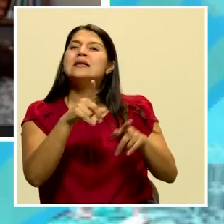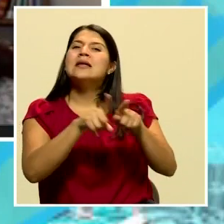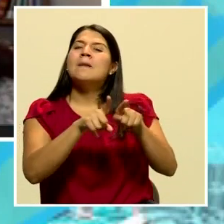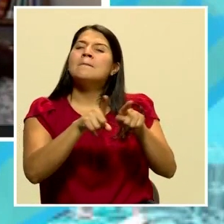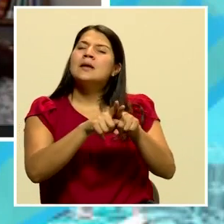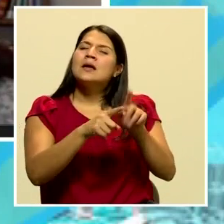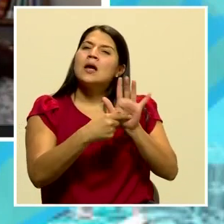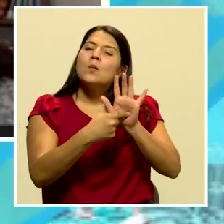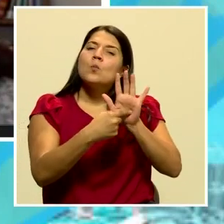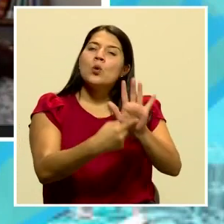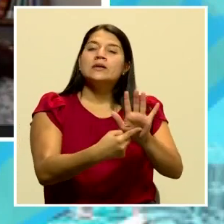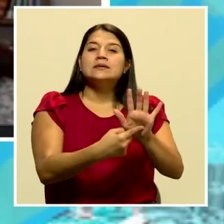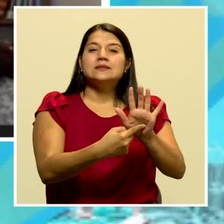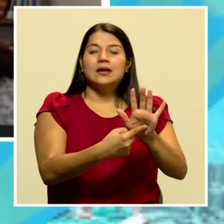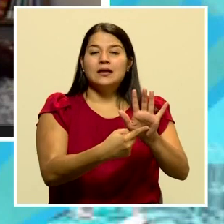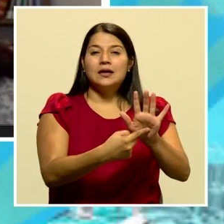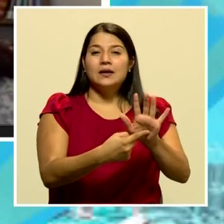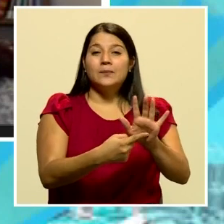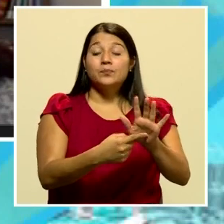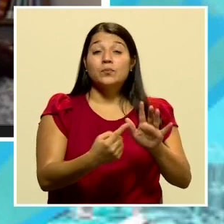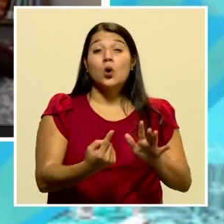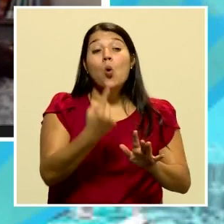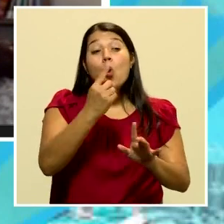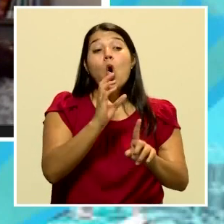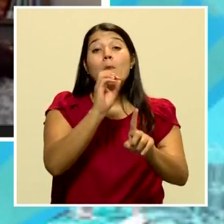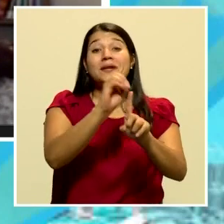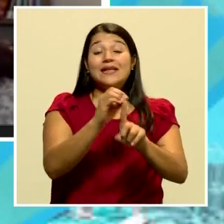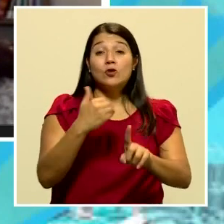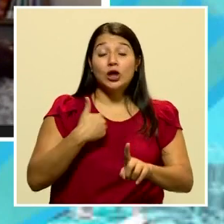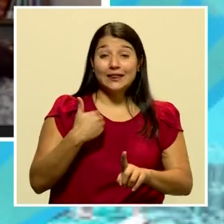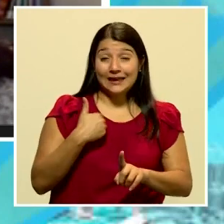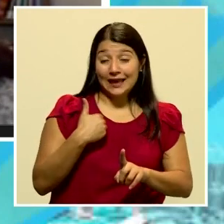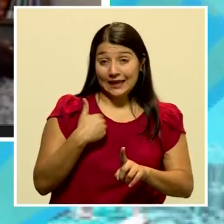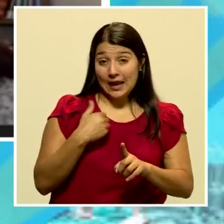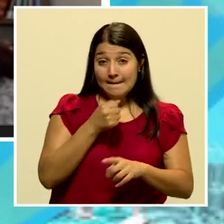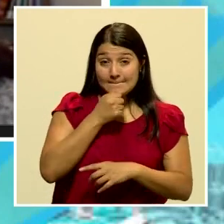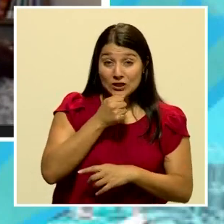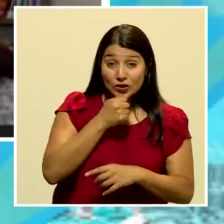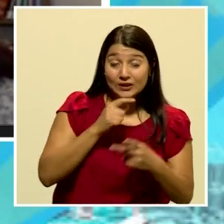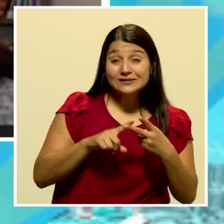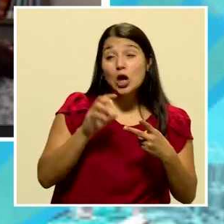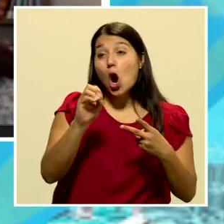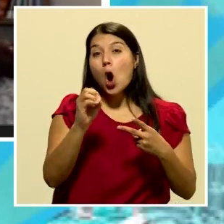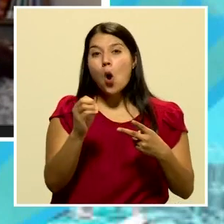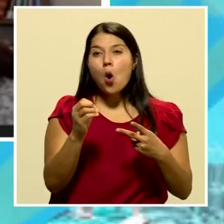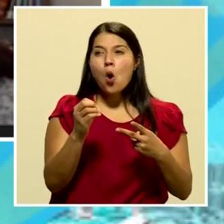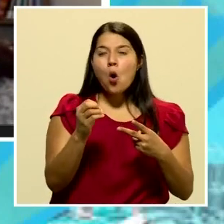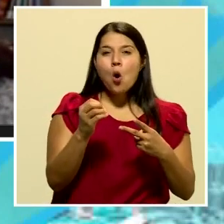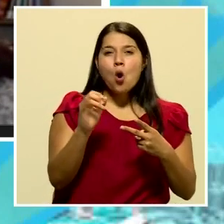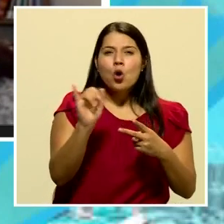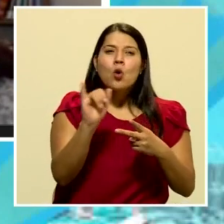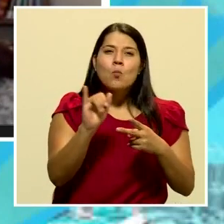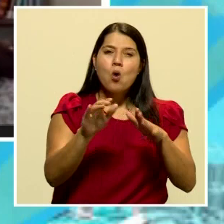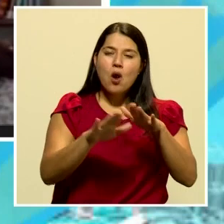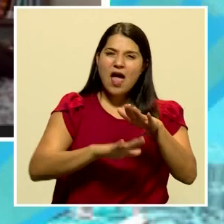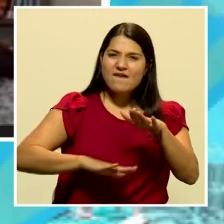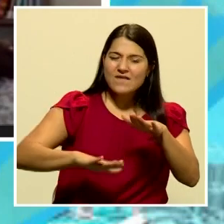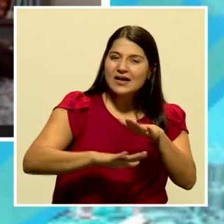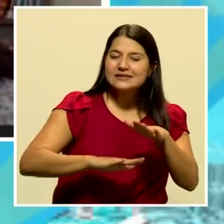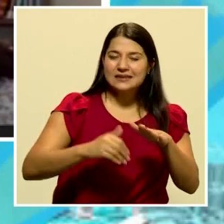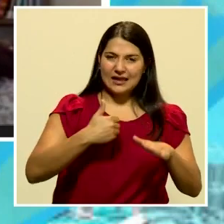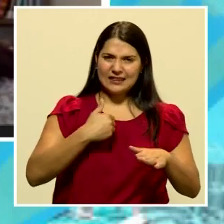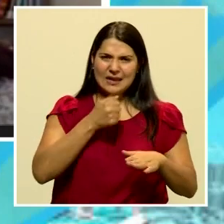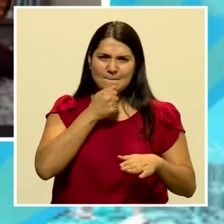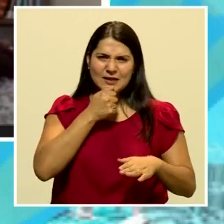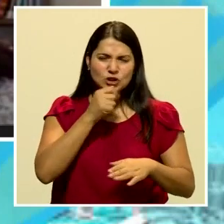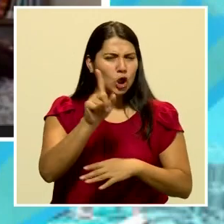que uno de los nortes del periodismo o uno de los espíritus del periodismo puede no ser